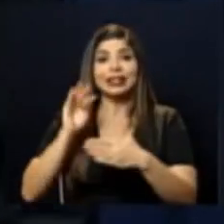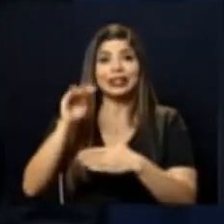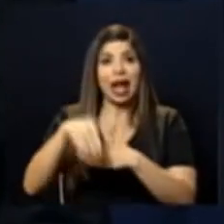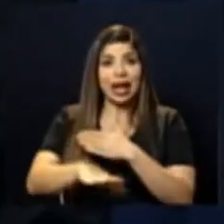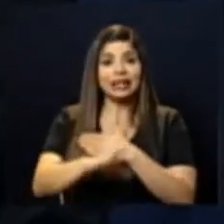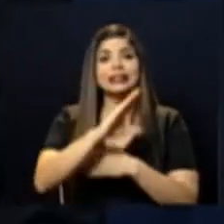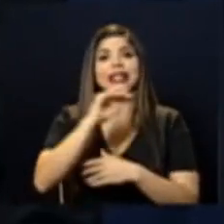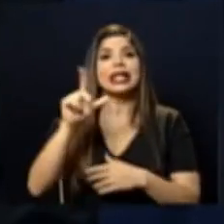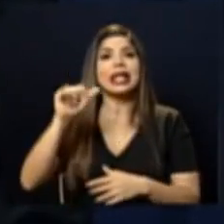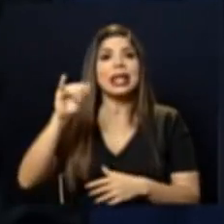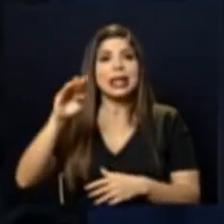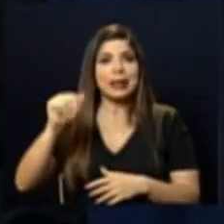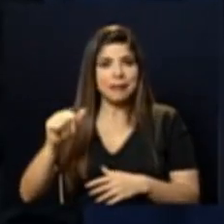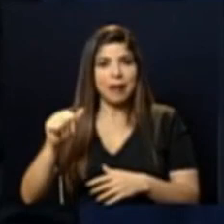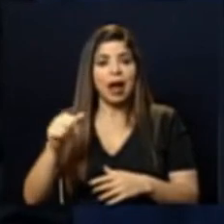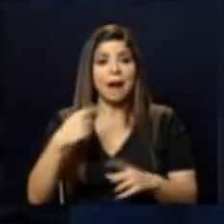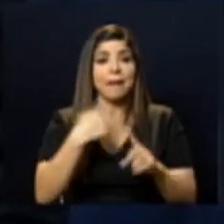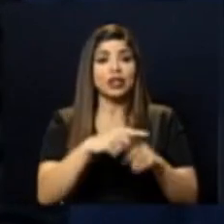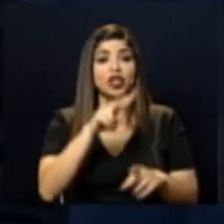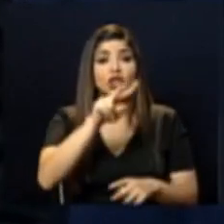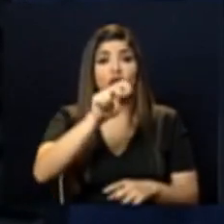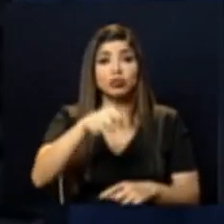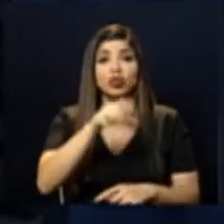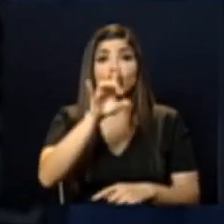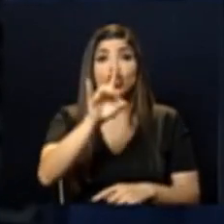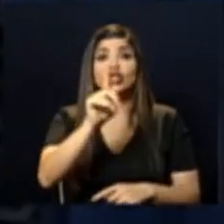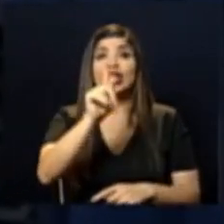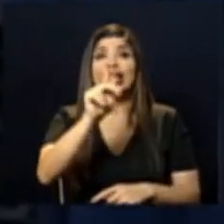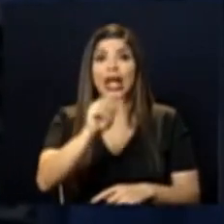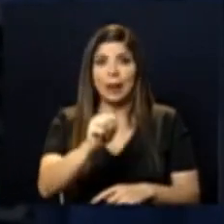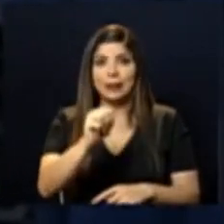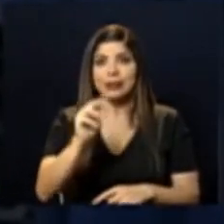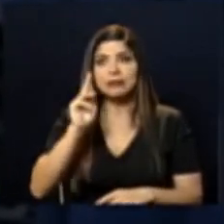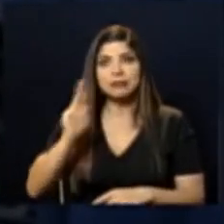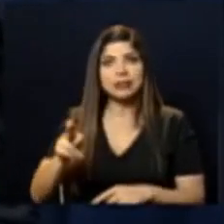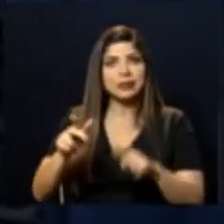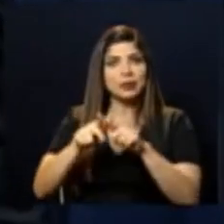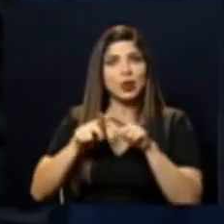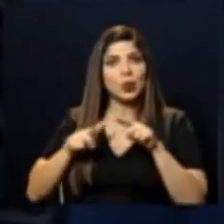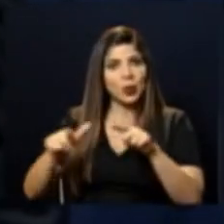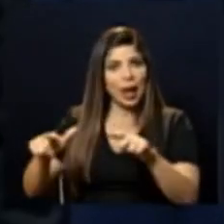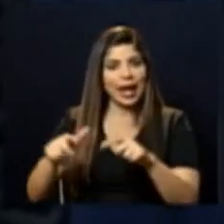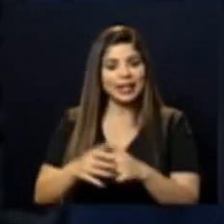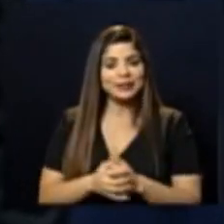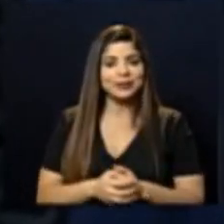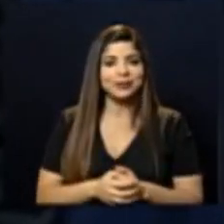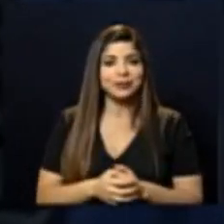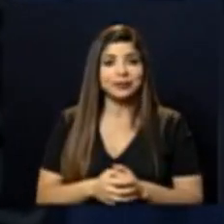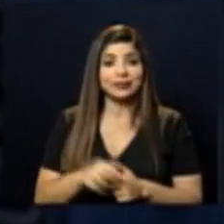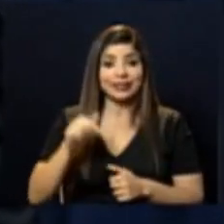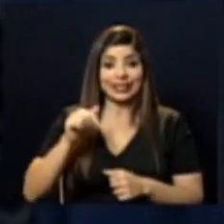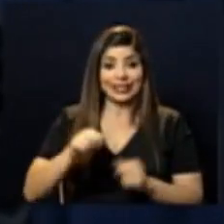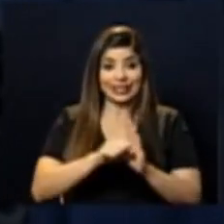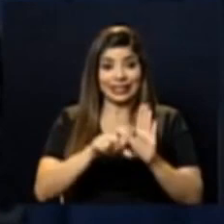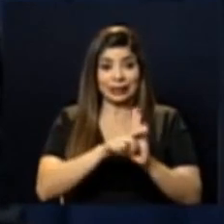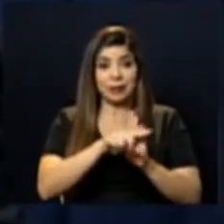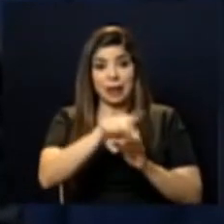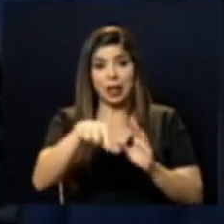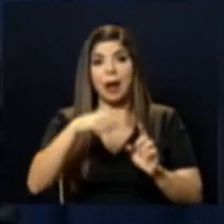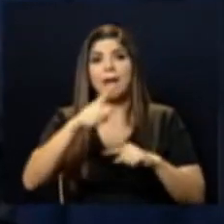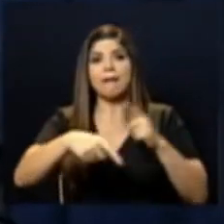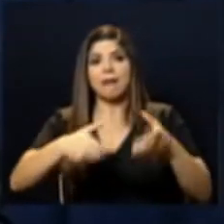la intervención integral de 2,8 kilómetros en ese sector. Este Congreso recibirá este